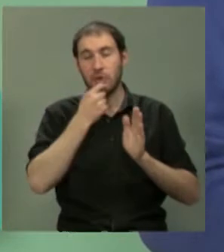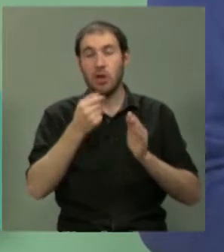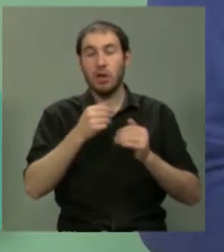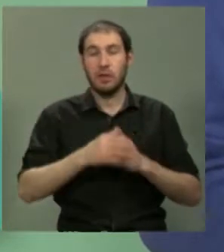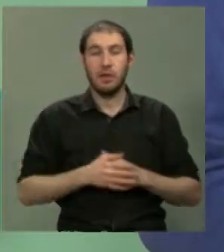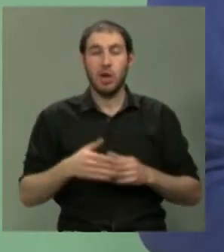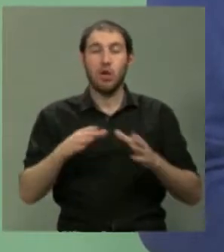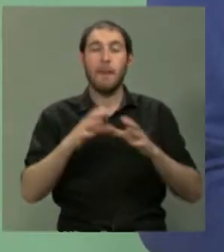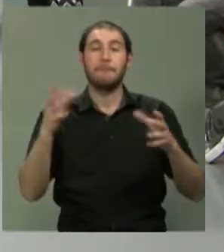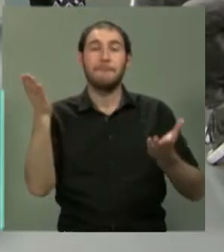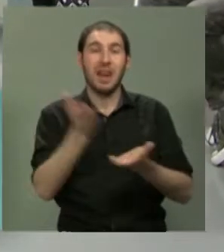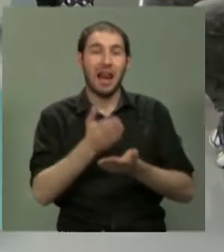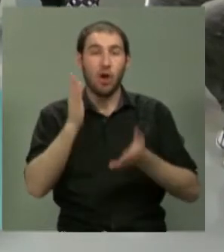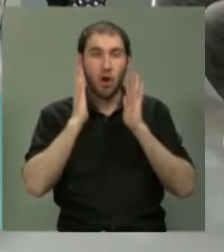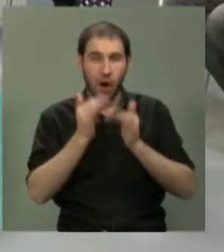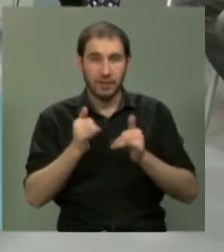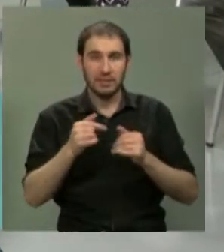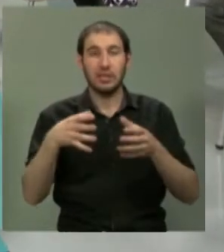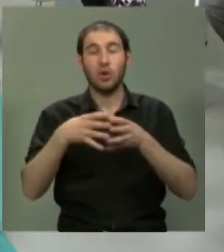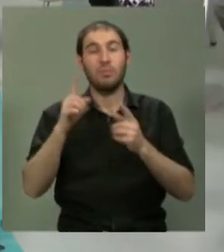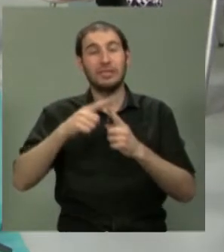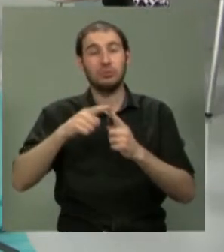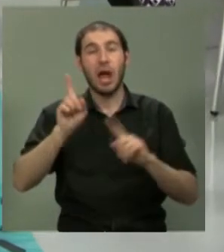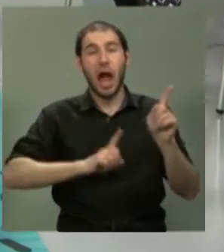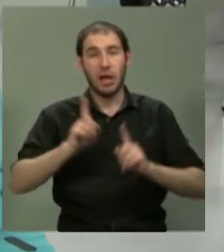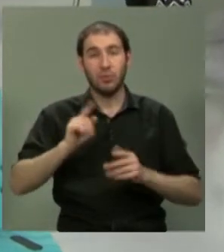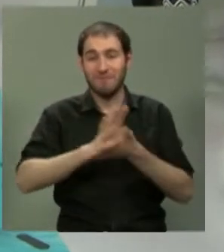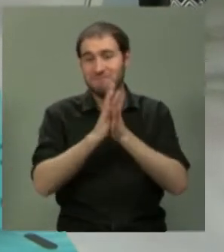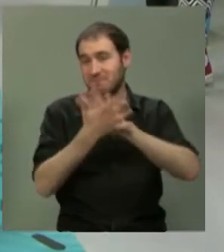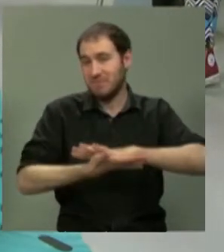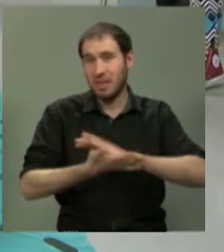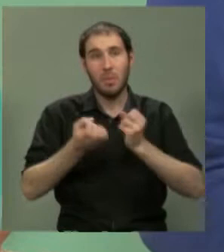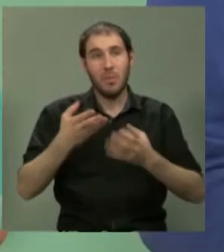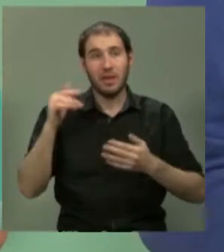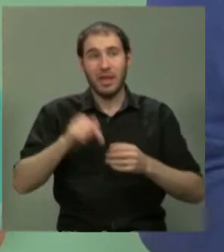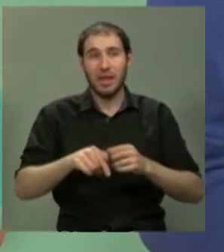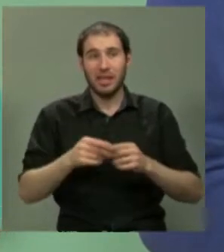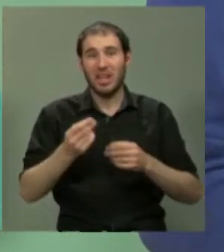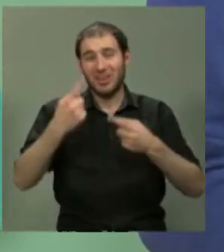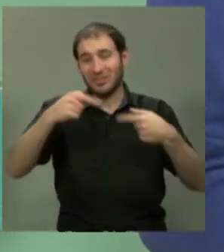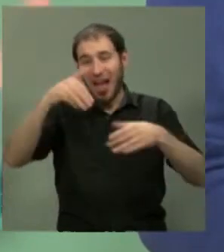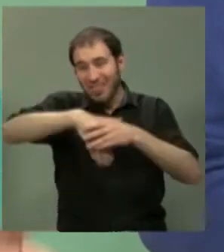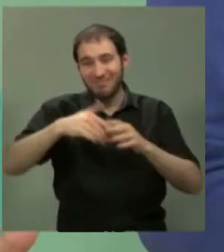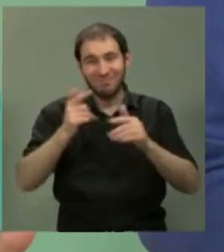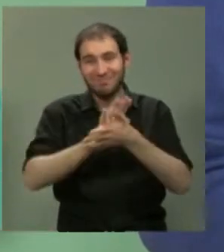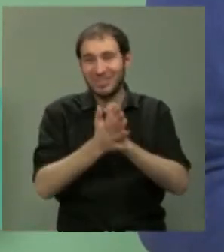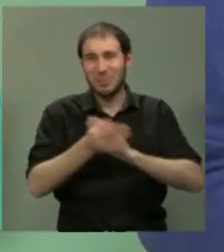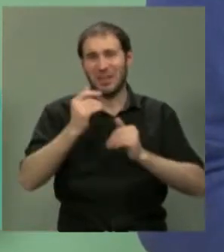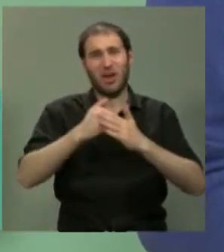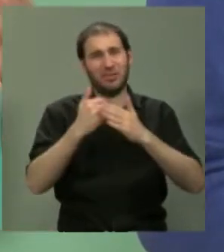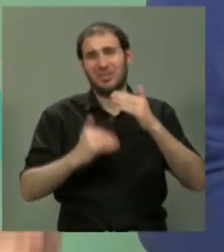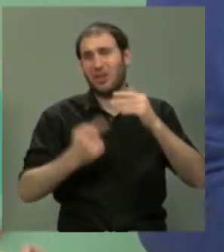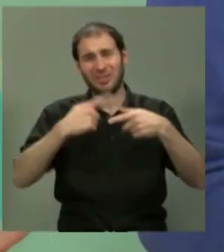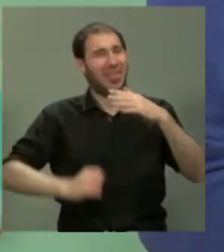sistema penal juvenil, tenemos instituciones que están totalmente vacías porque nunca se generó un contenido, porque están desbordadas, porque